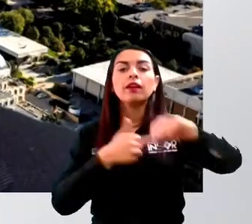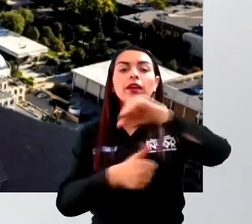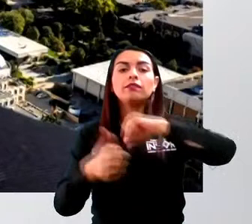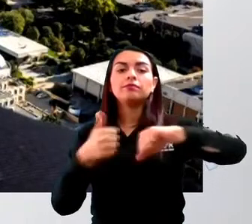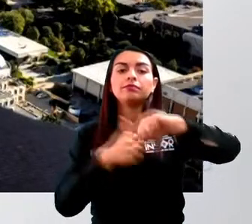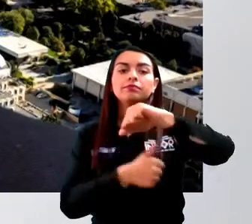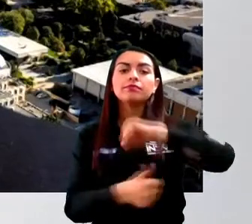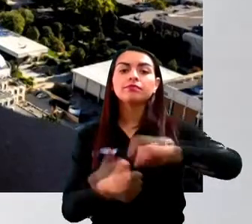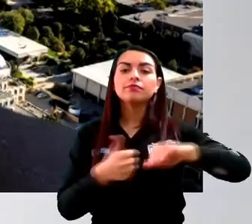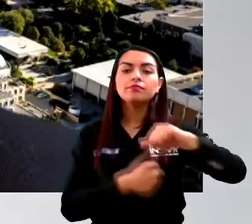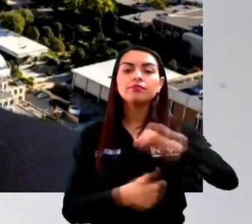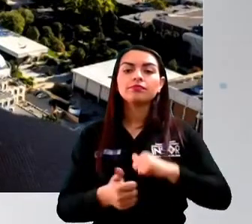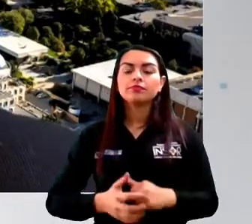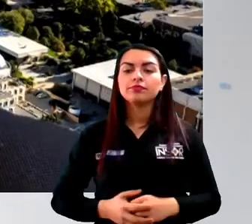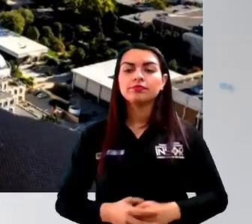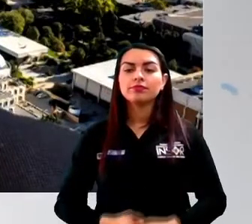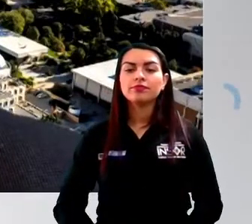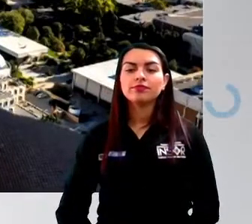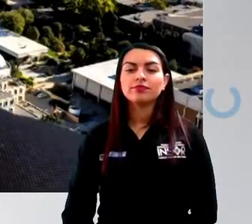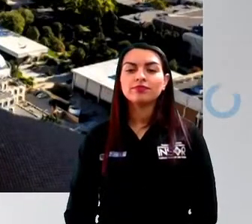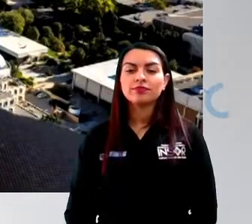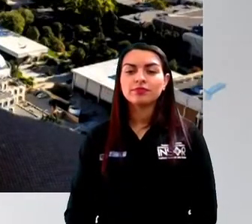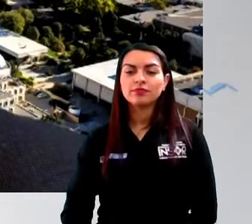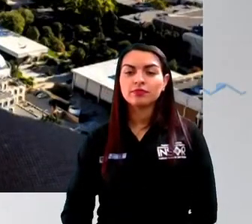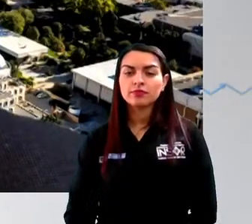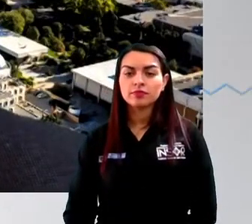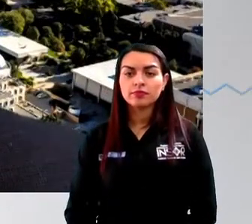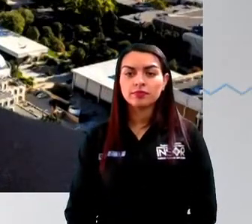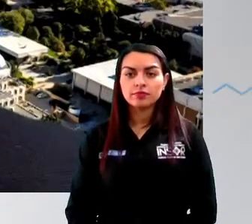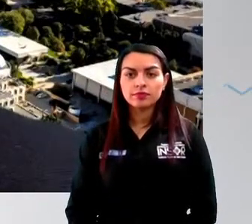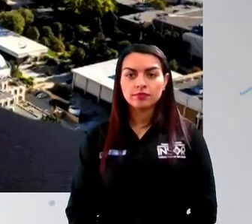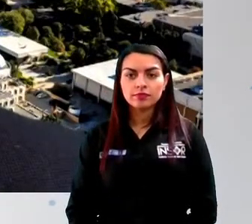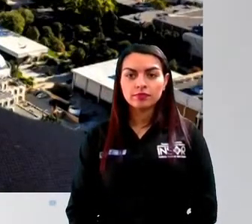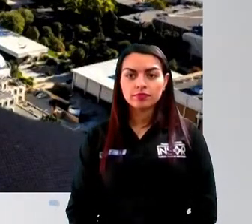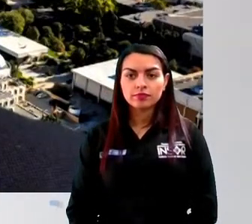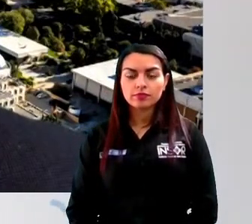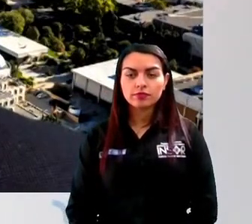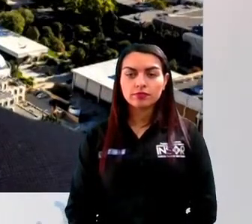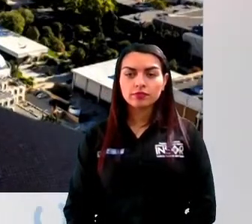para que no se le tenga que decir todo lo que debe hacer,